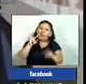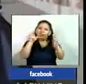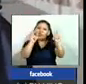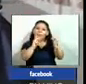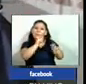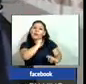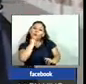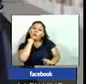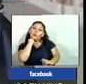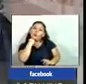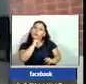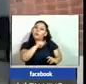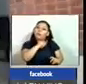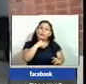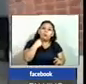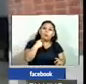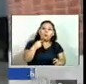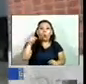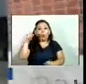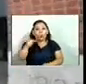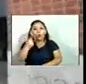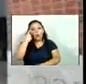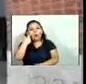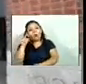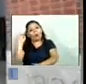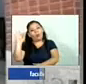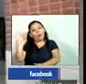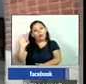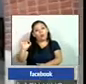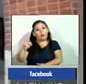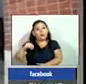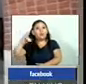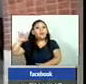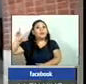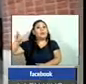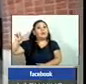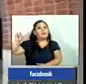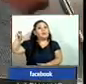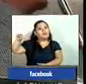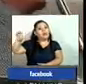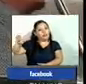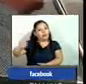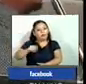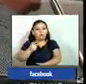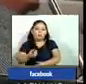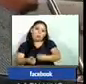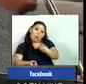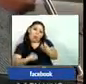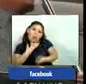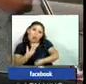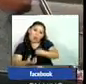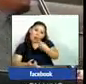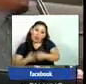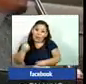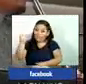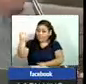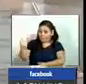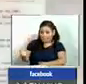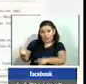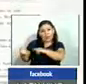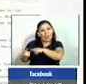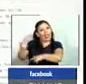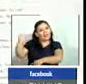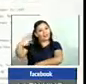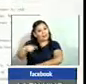jesuitas hoy fue escuchado el testimonio clave del ex seniente René Yuchi Mendoza De acuerdo a las declaraciones ofrecidas por Mendoza